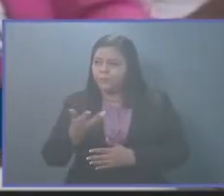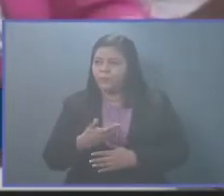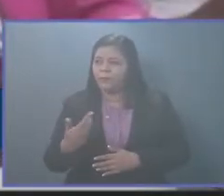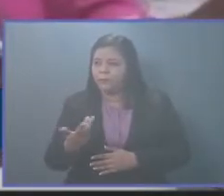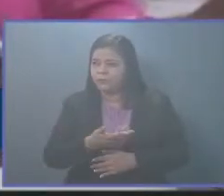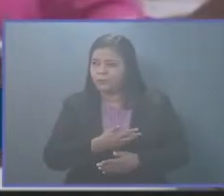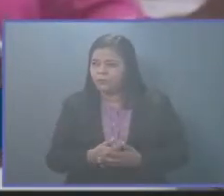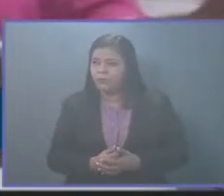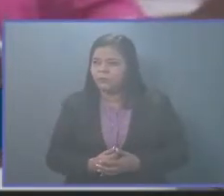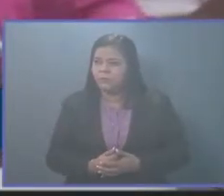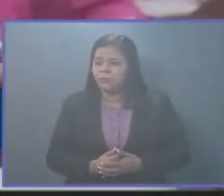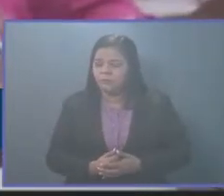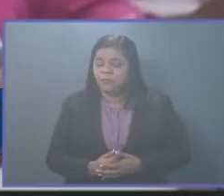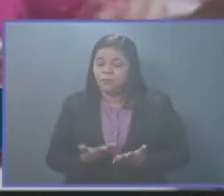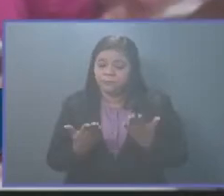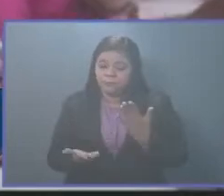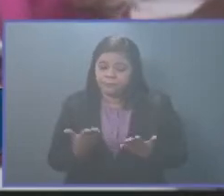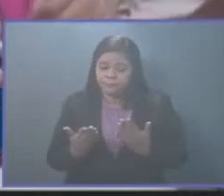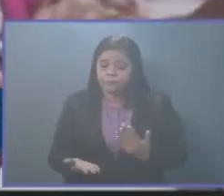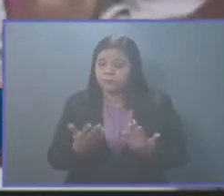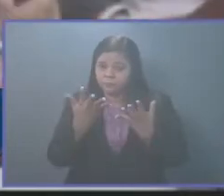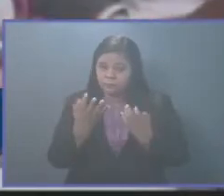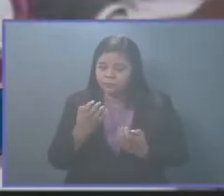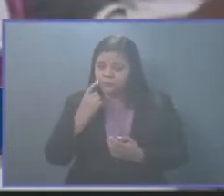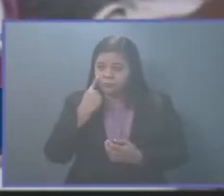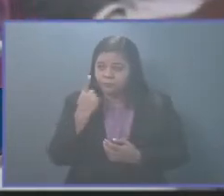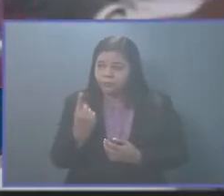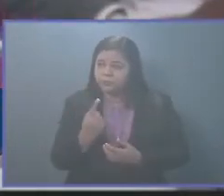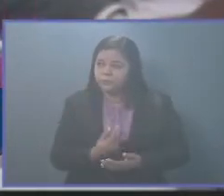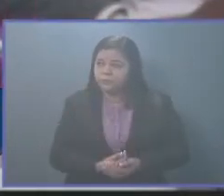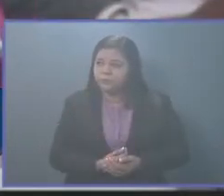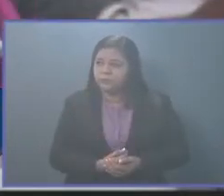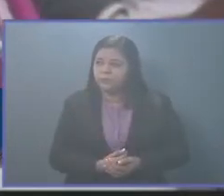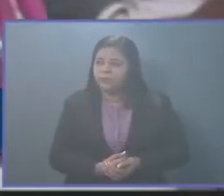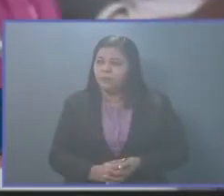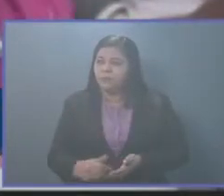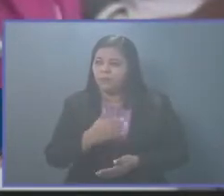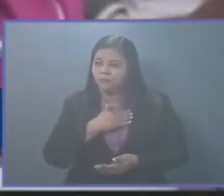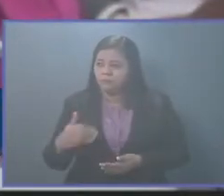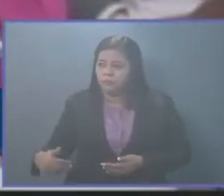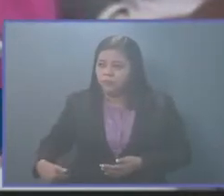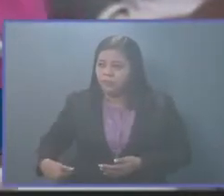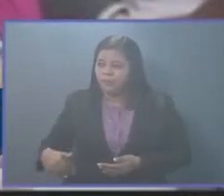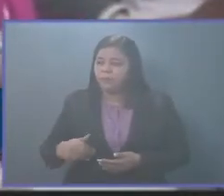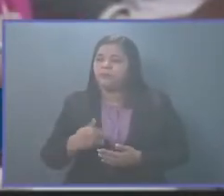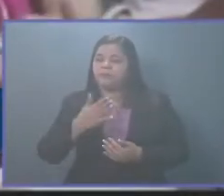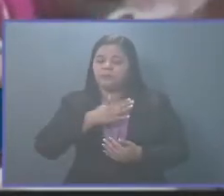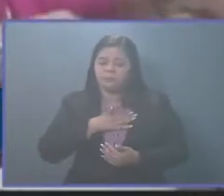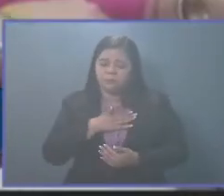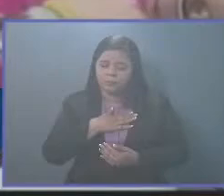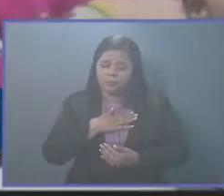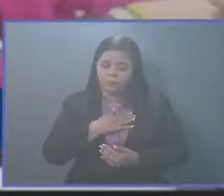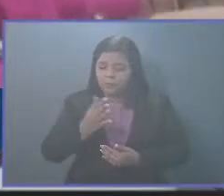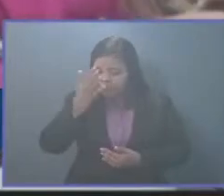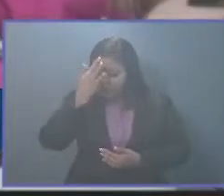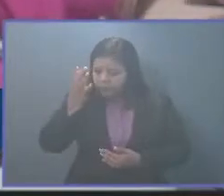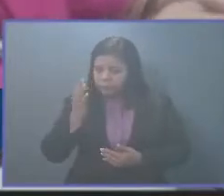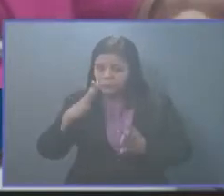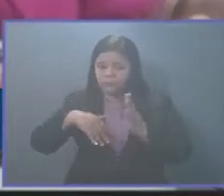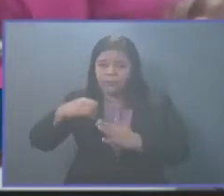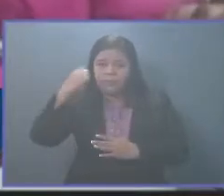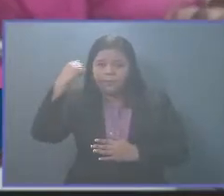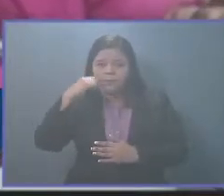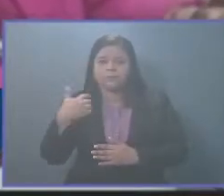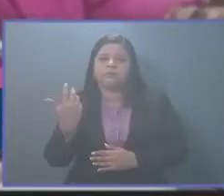esto. Quizás para cerrar y volver la palabra, diputada y el presidente, creo que lo importante